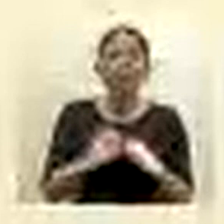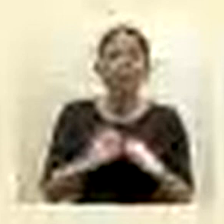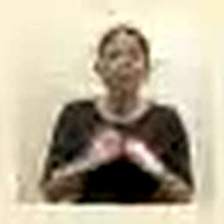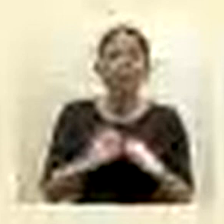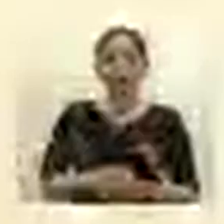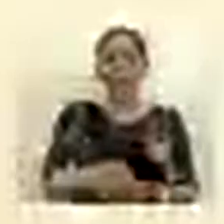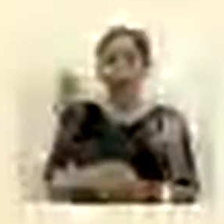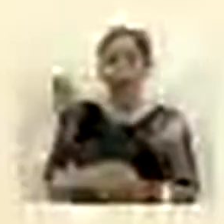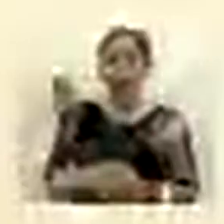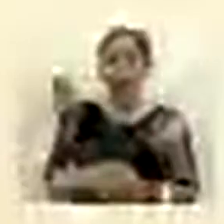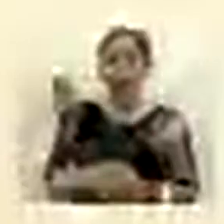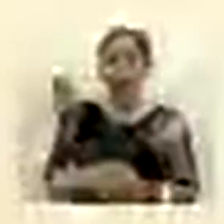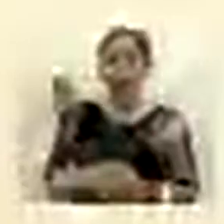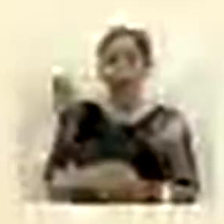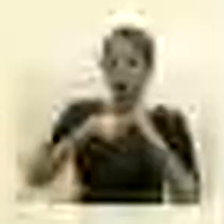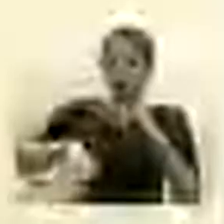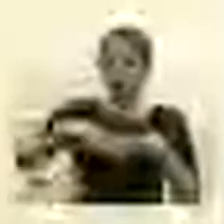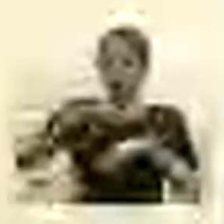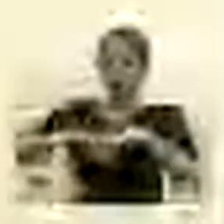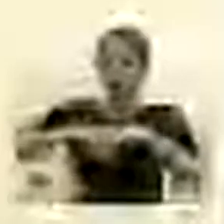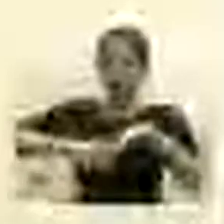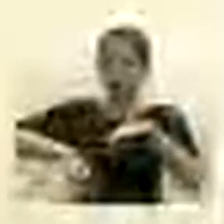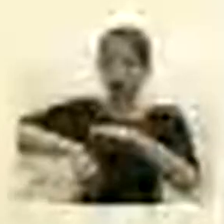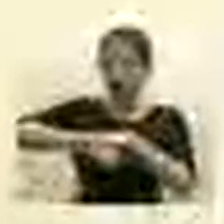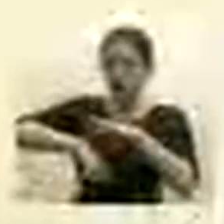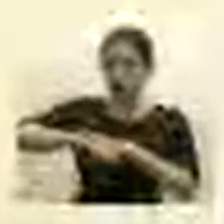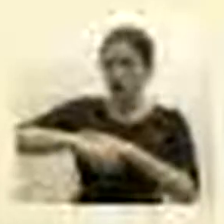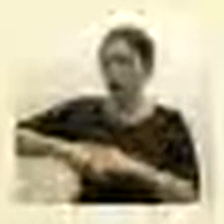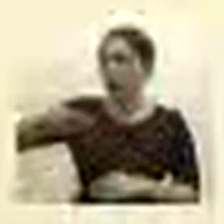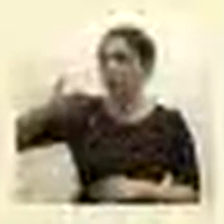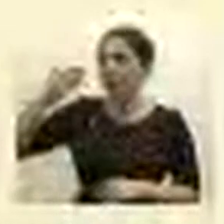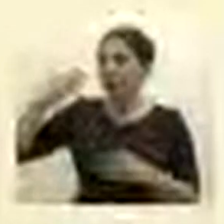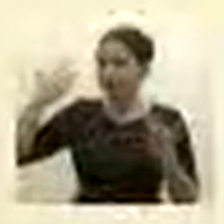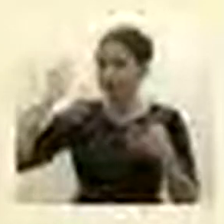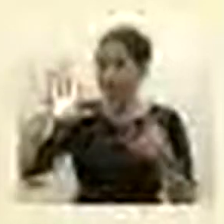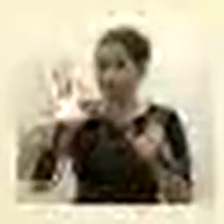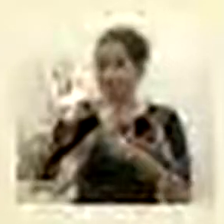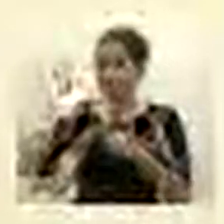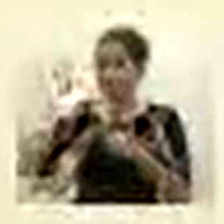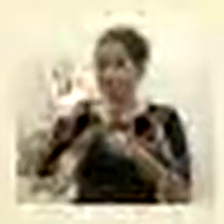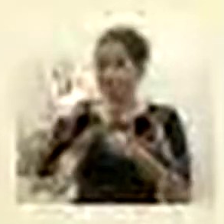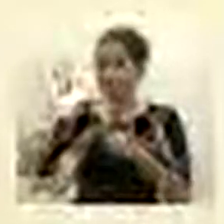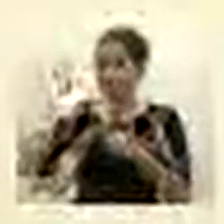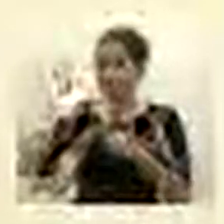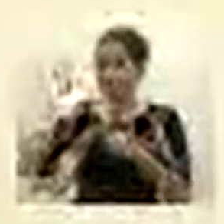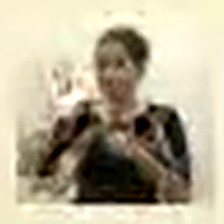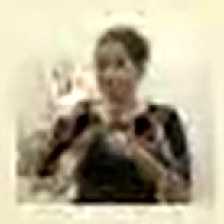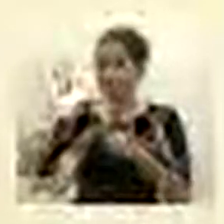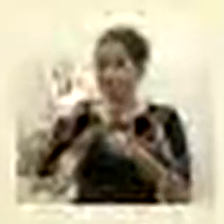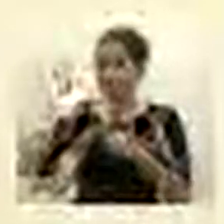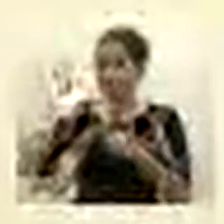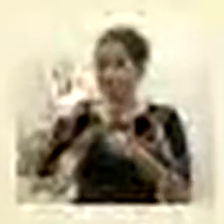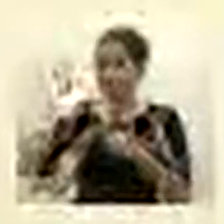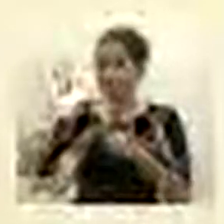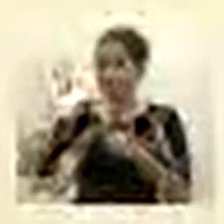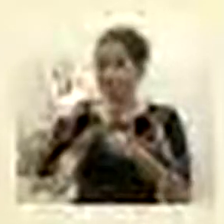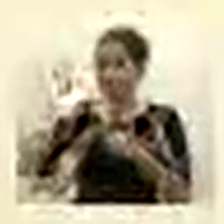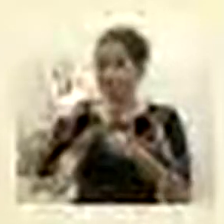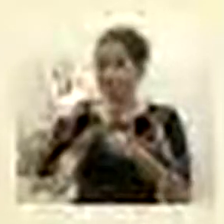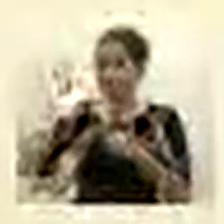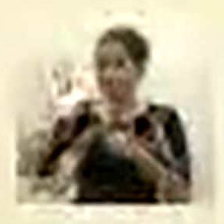la analogía al fútbol que en algún momento se había hecho por parte del doctor Marín de que íbamos ganando